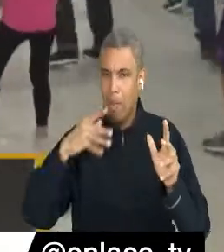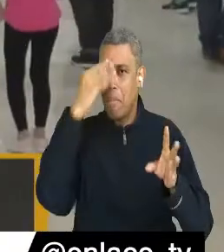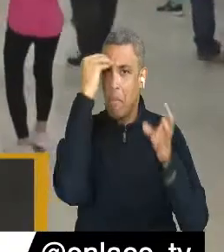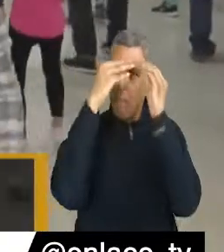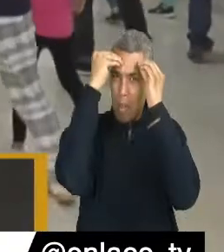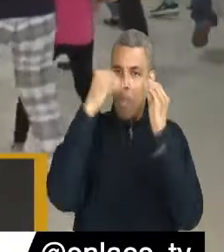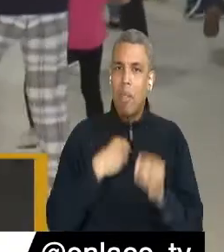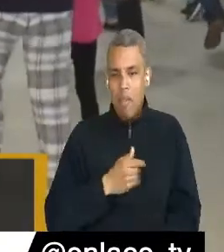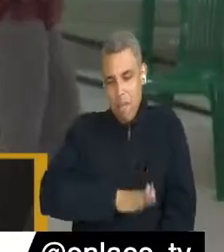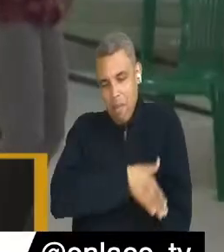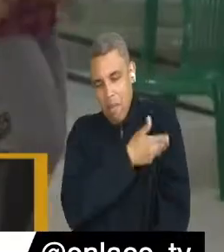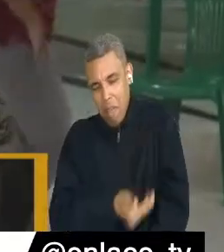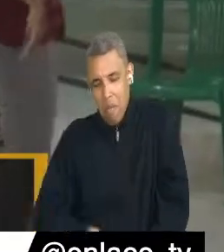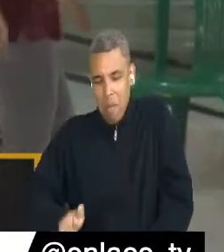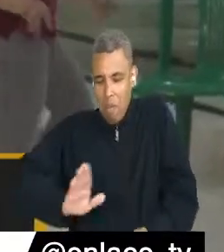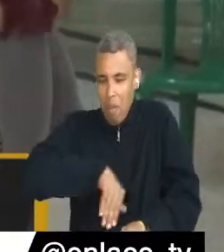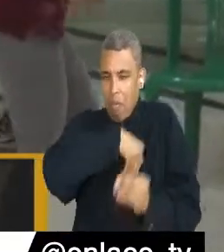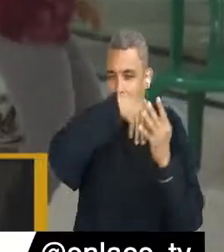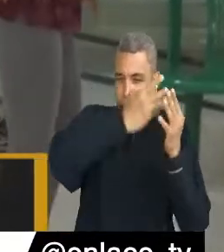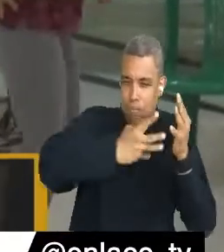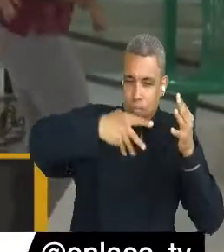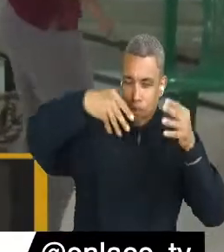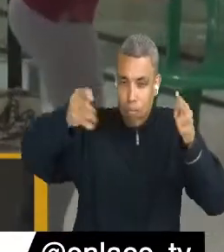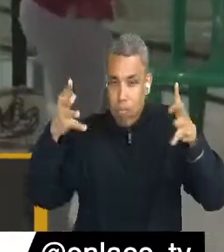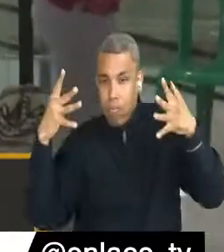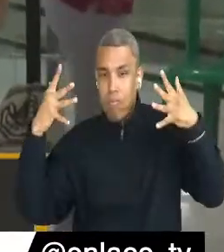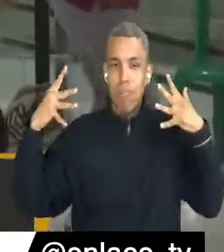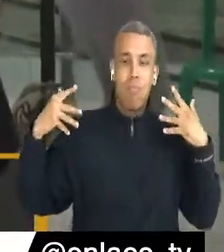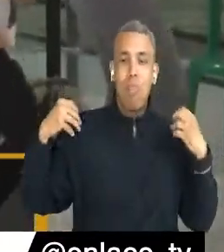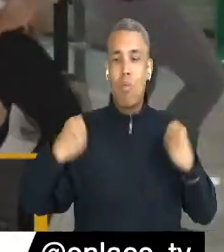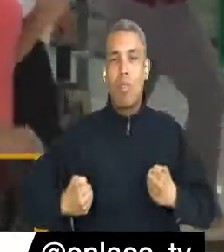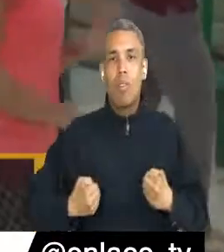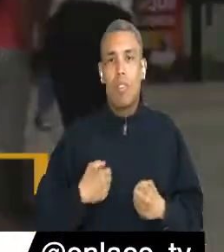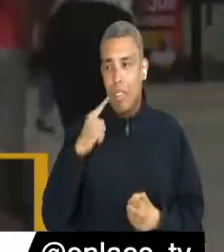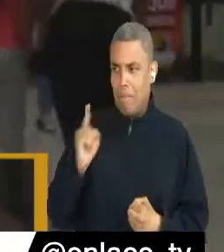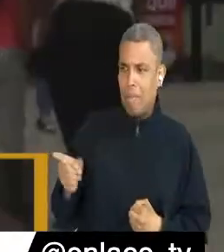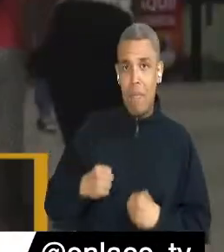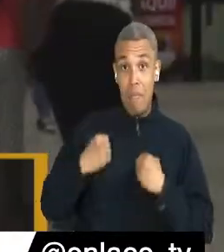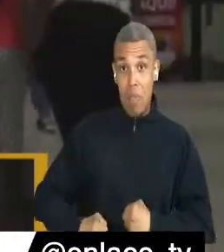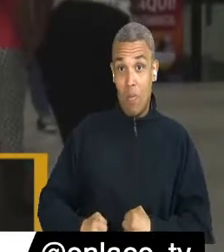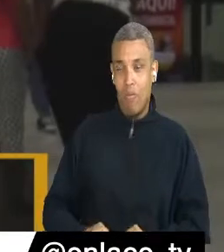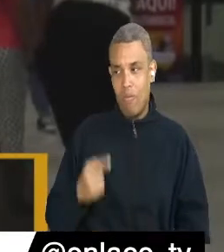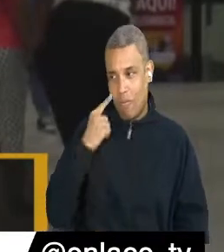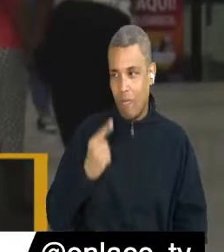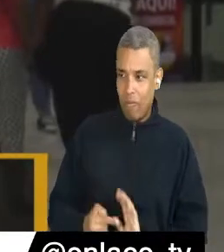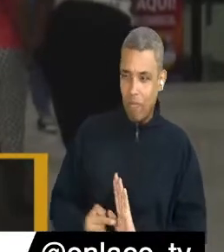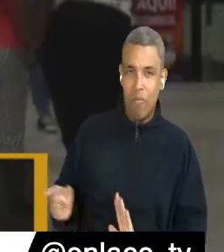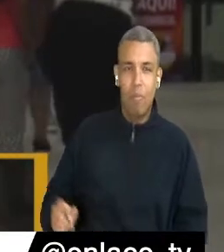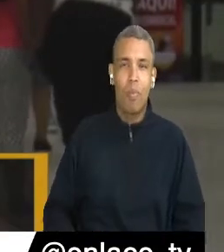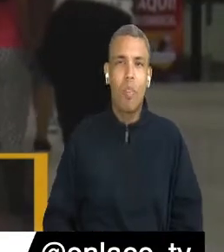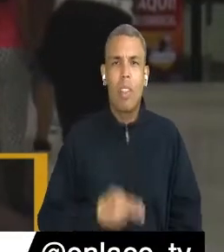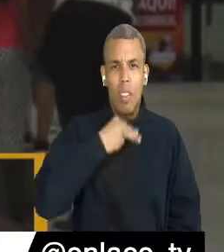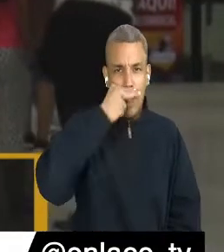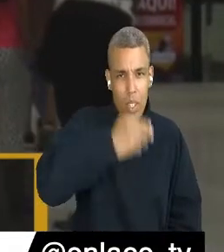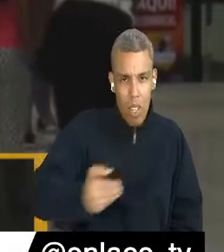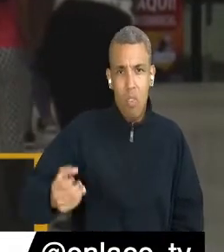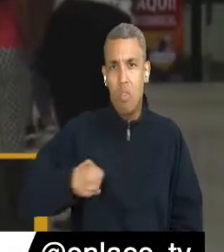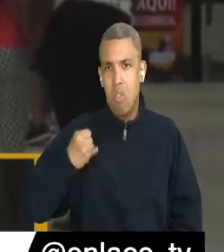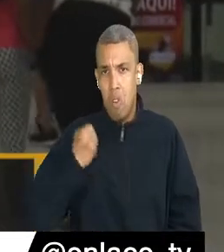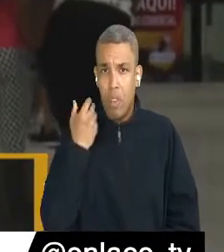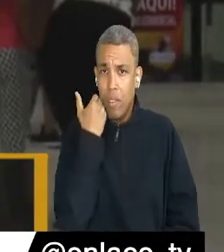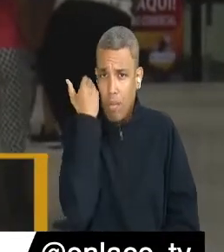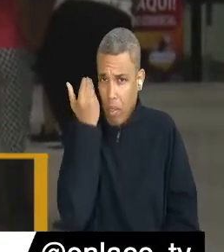música. Alumnos que, como ustedes los pueden ver en estas imágenes, están llenos de energía. Nosotros manejamos todo público, niños, jóvenes y adultos